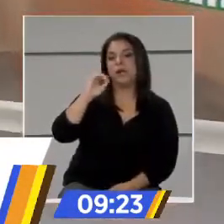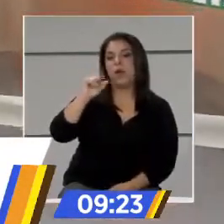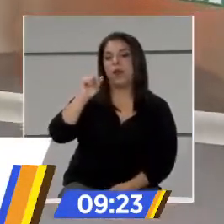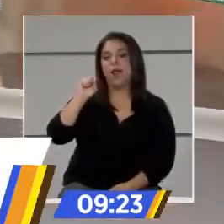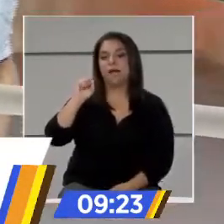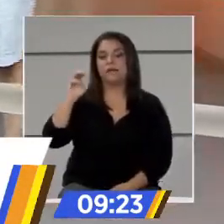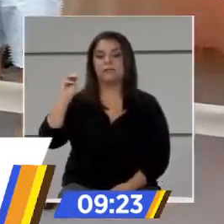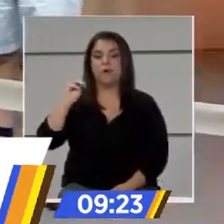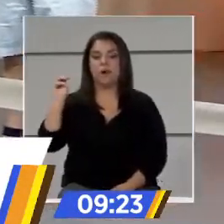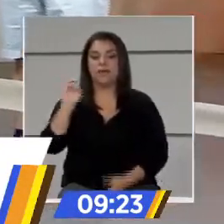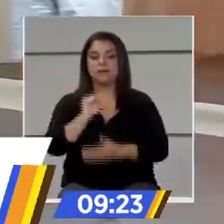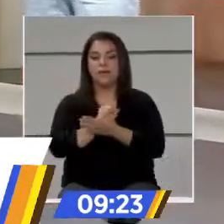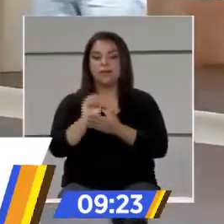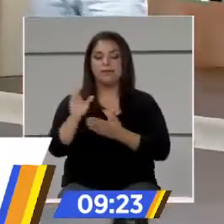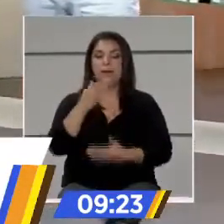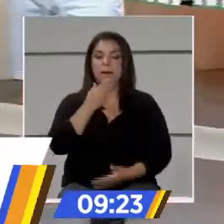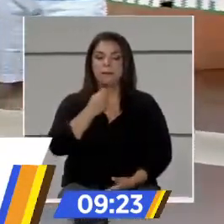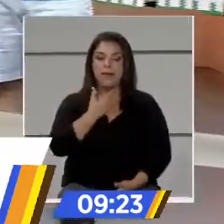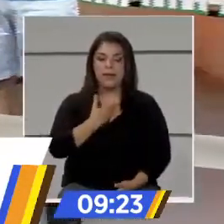de Heredia. Y dice, saluden a